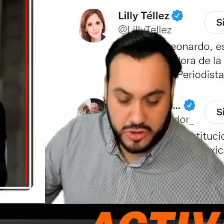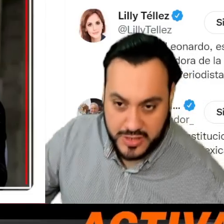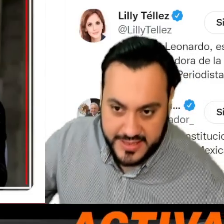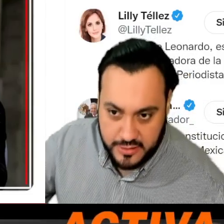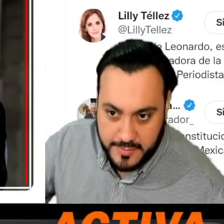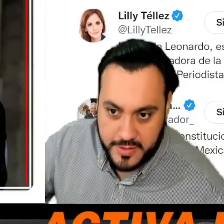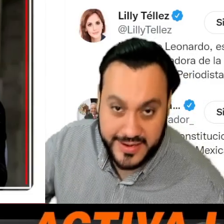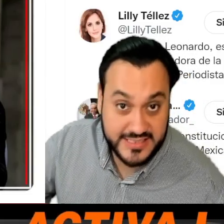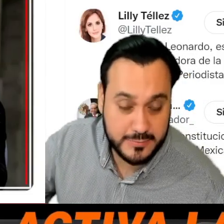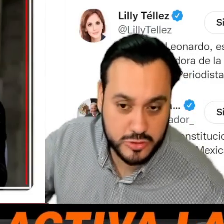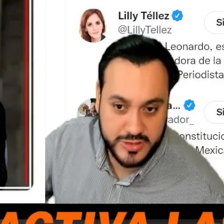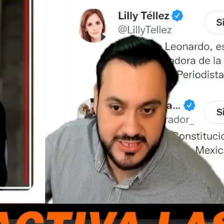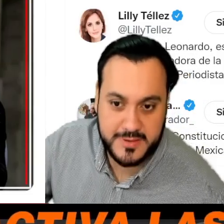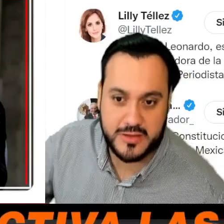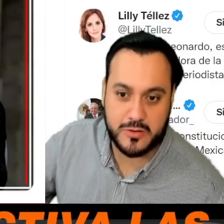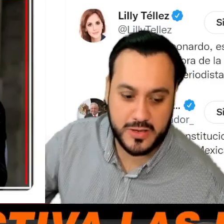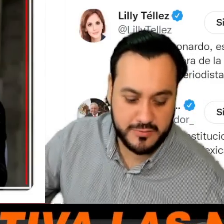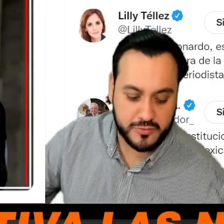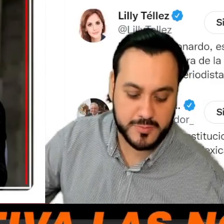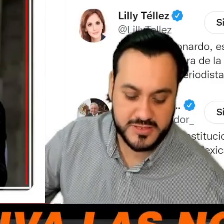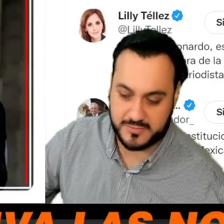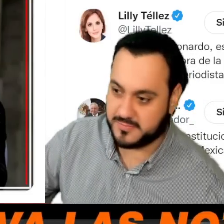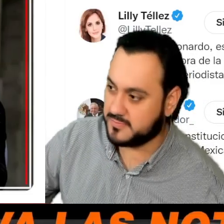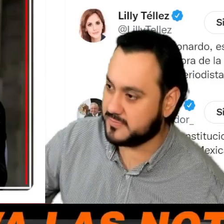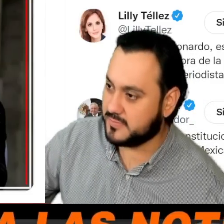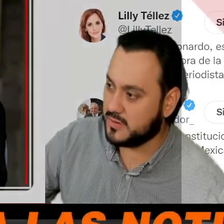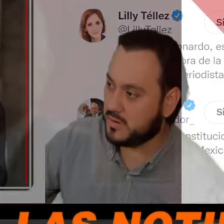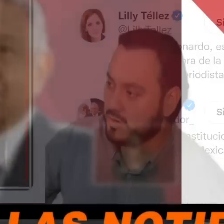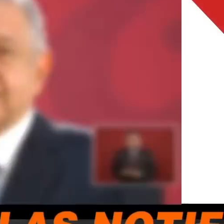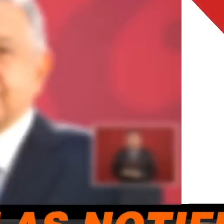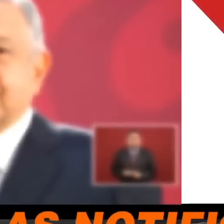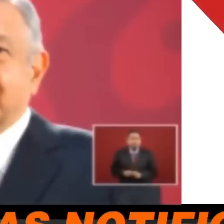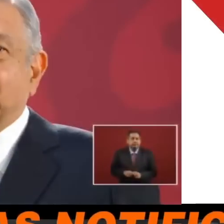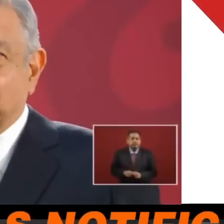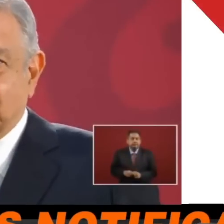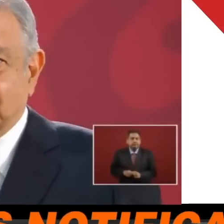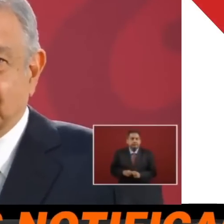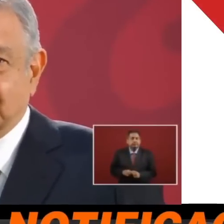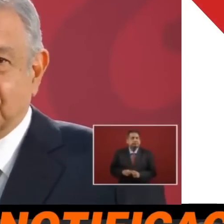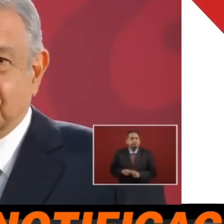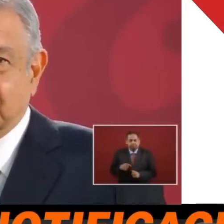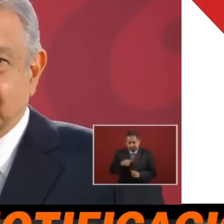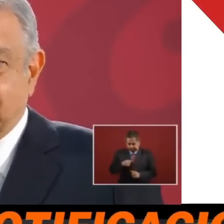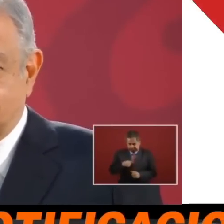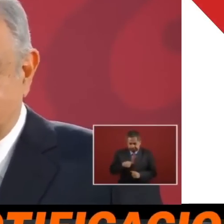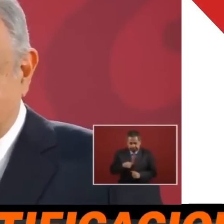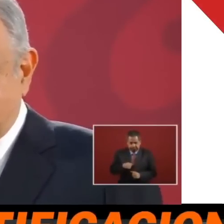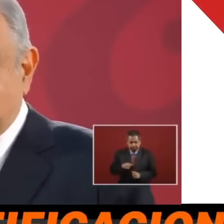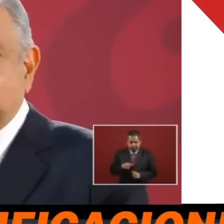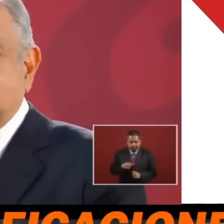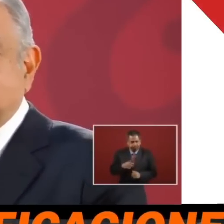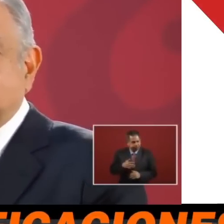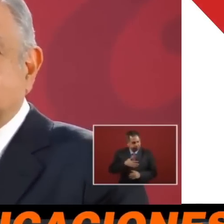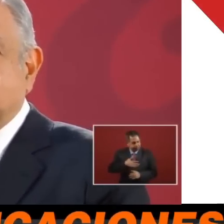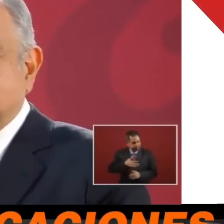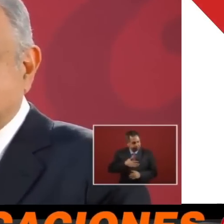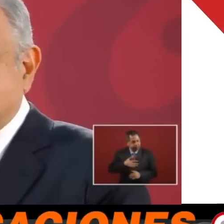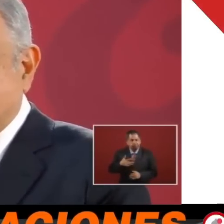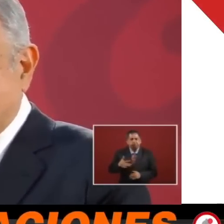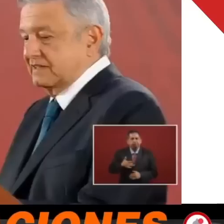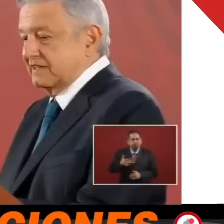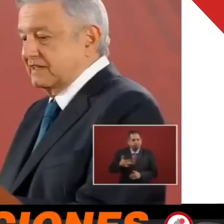amigos con el intro de vídeo regresamos con este vídeo información tengo la dicha enorme